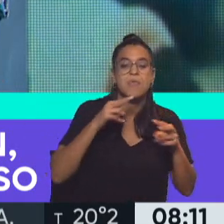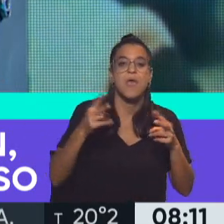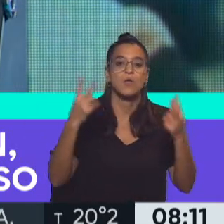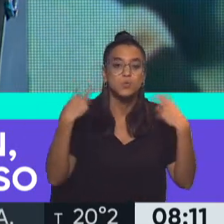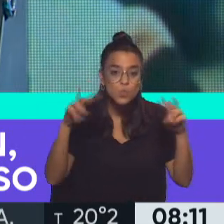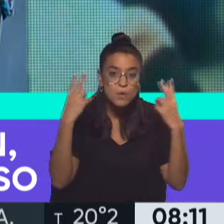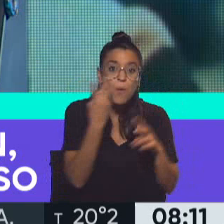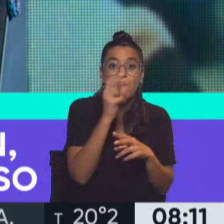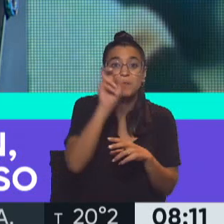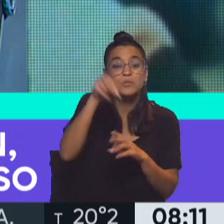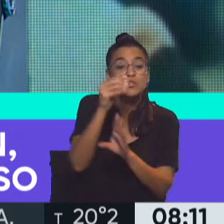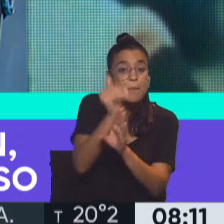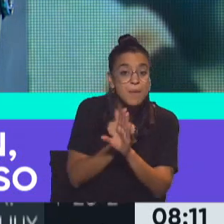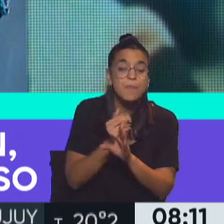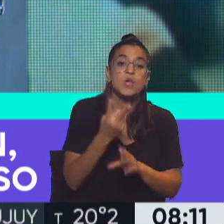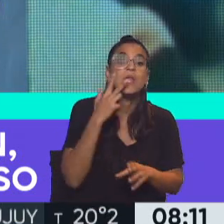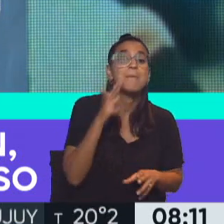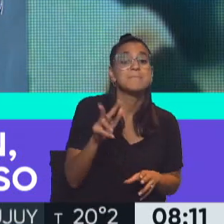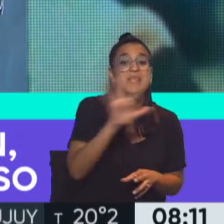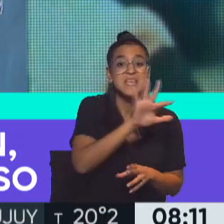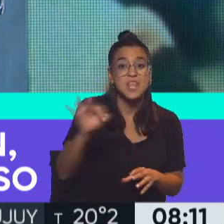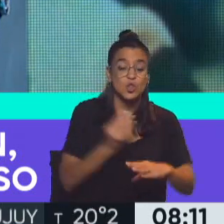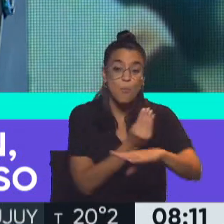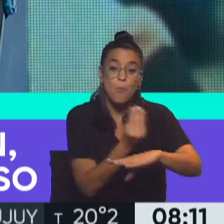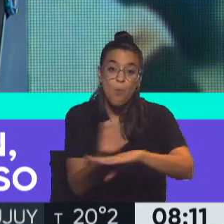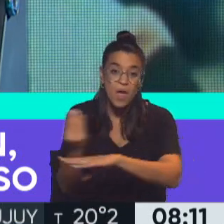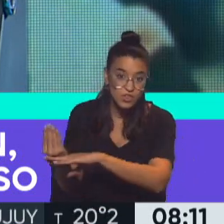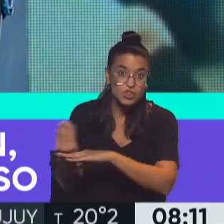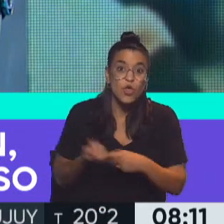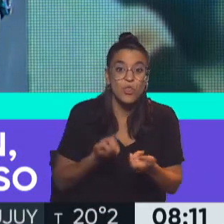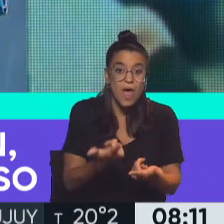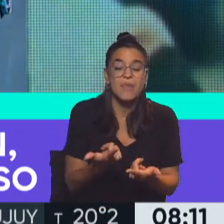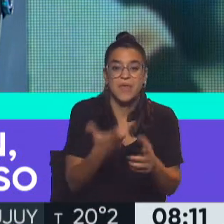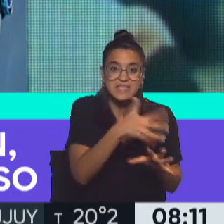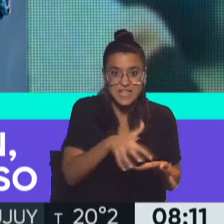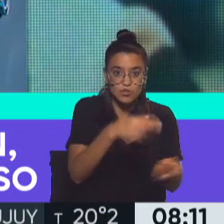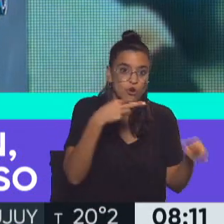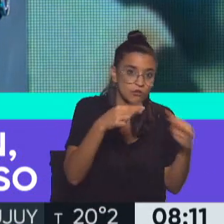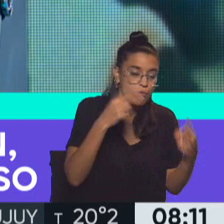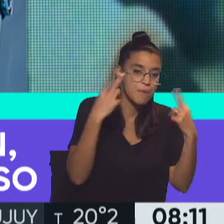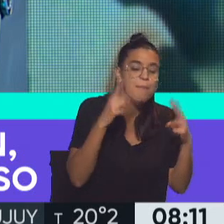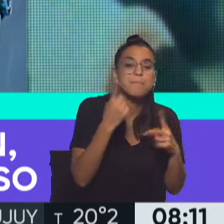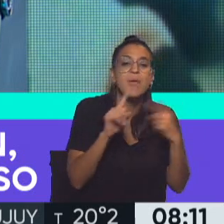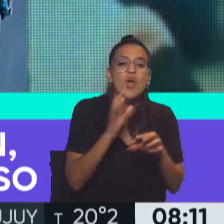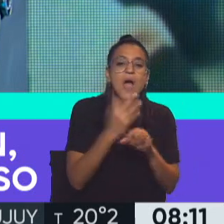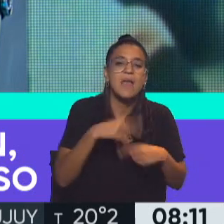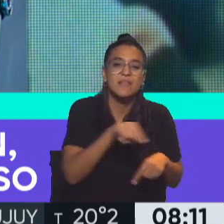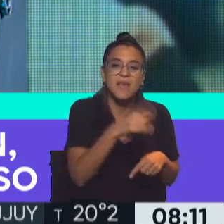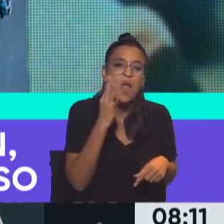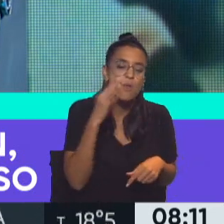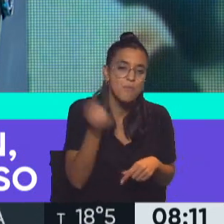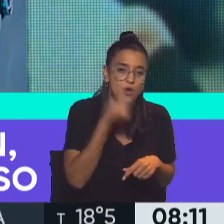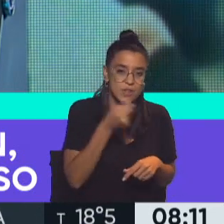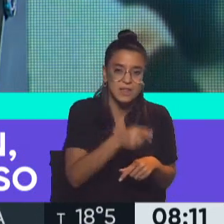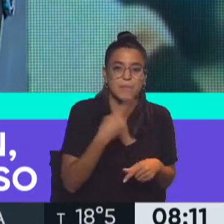debajo, ha generado 3.500 puestos entre esos 20.000. 3.500 son de ese sector que tuvo una característica, por eso es interesante,